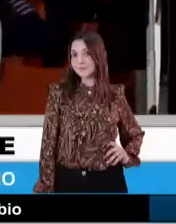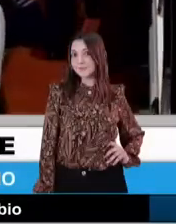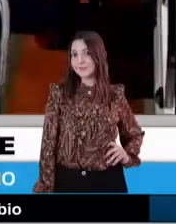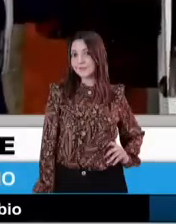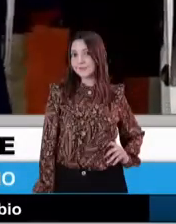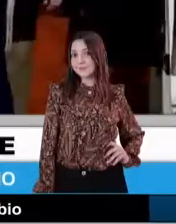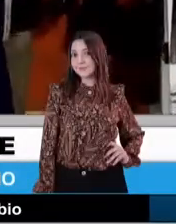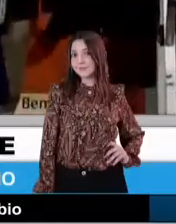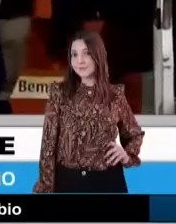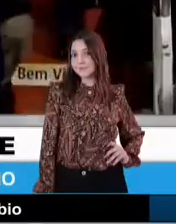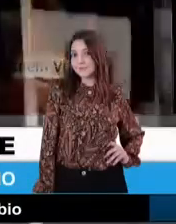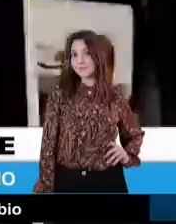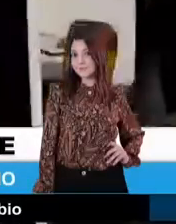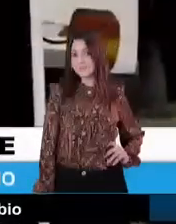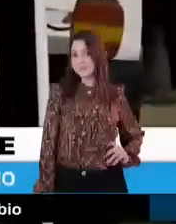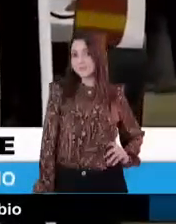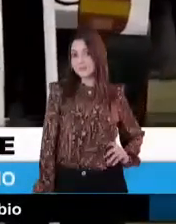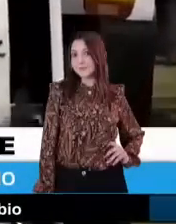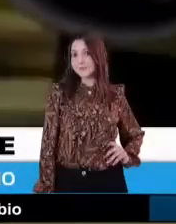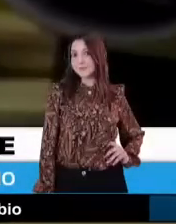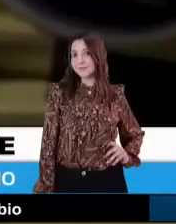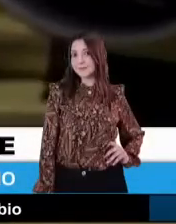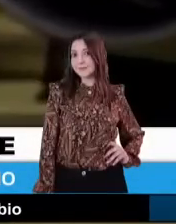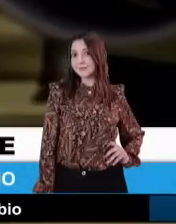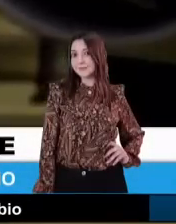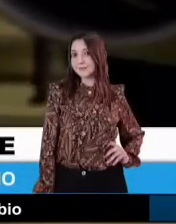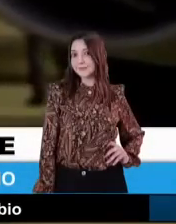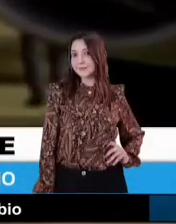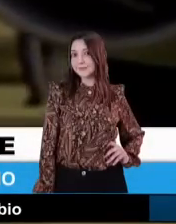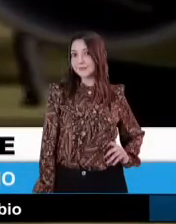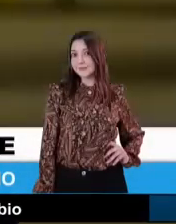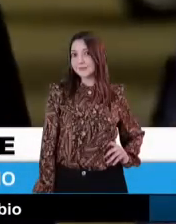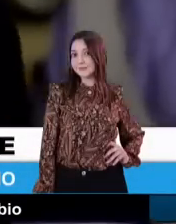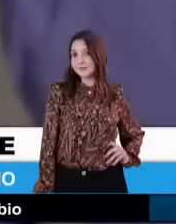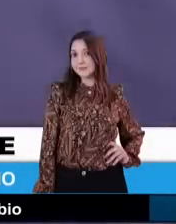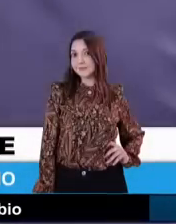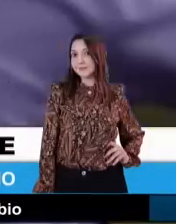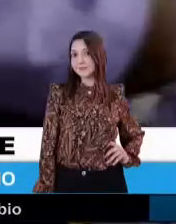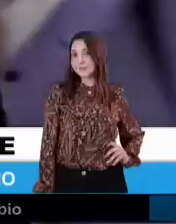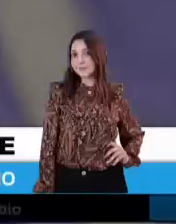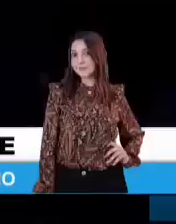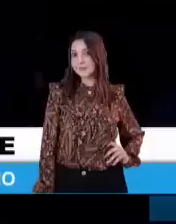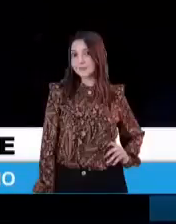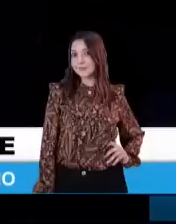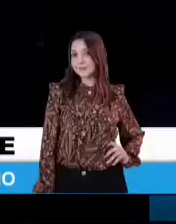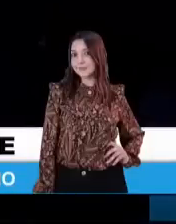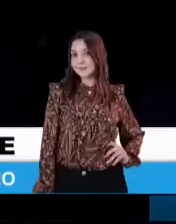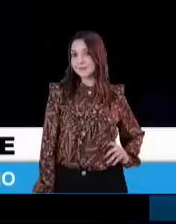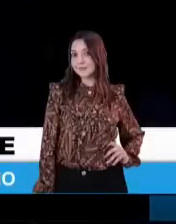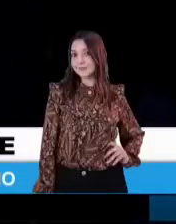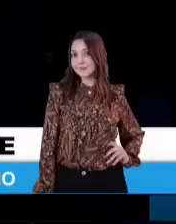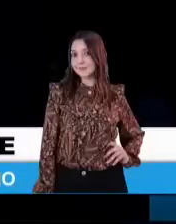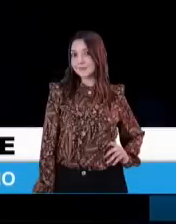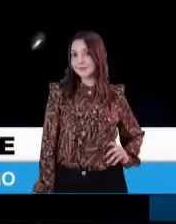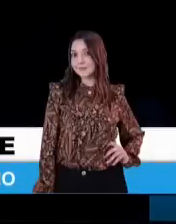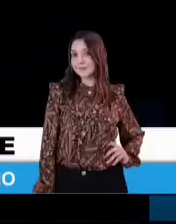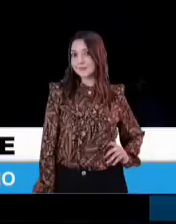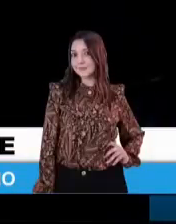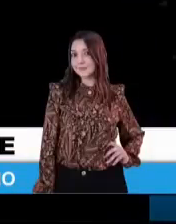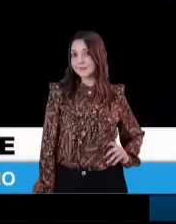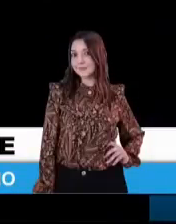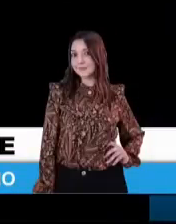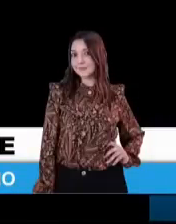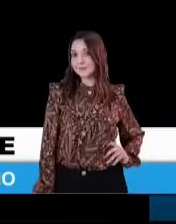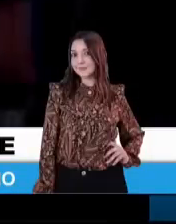hecho en otras instancias, va a repudiar las violaciones a los derechos humanos o si es que va a callar? Claro, y lo que diga también,